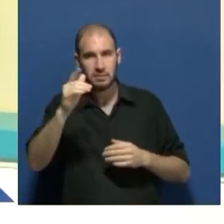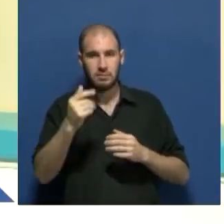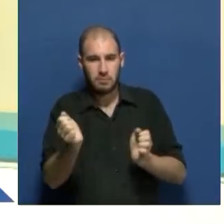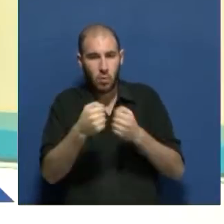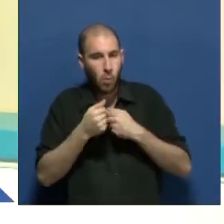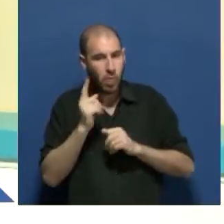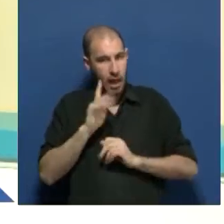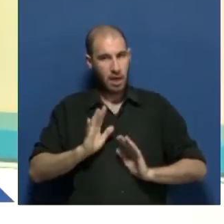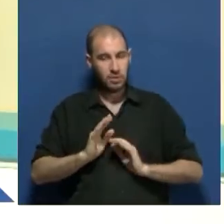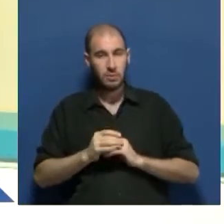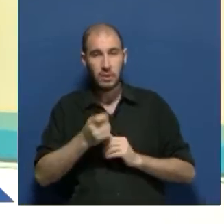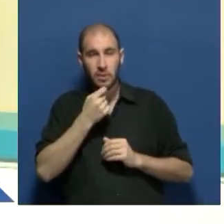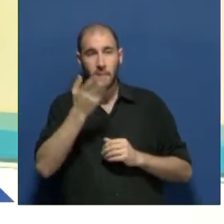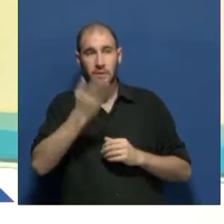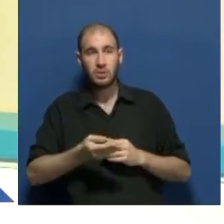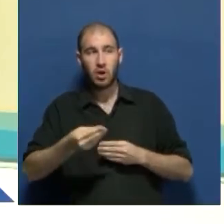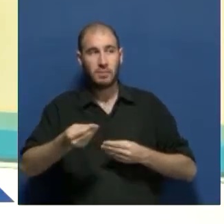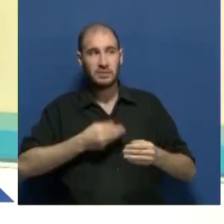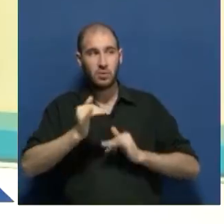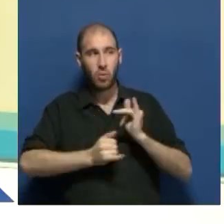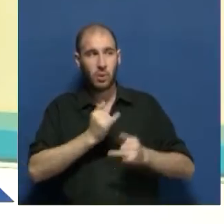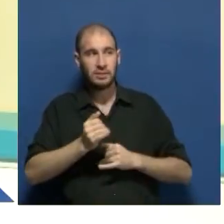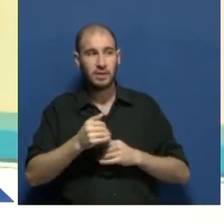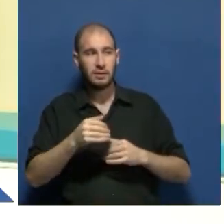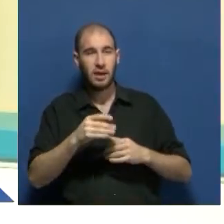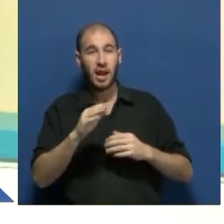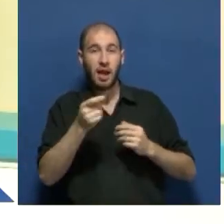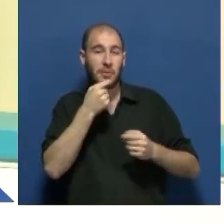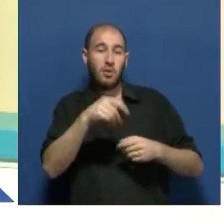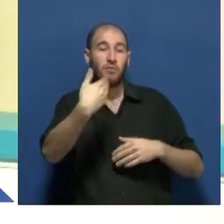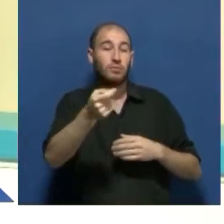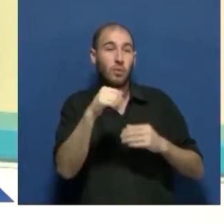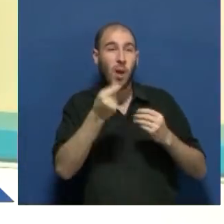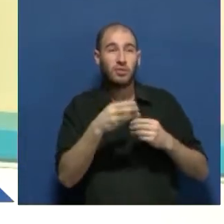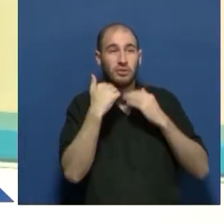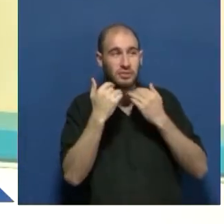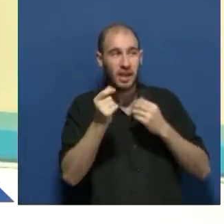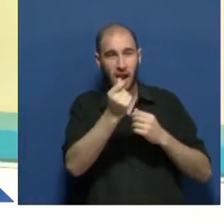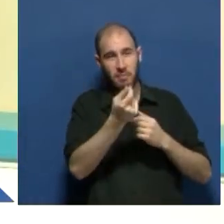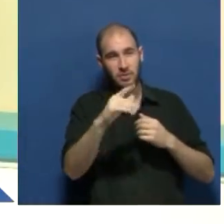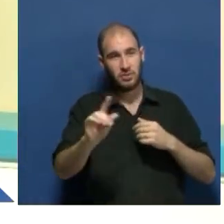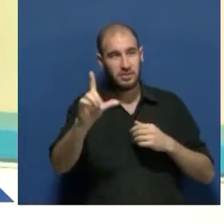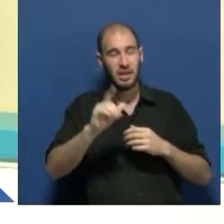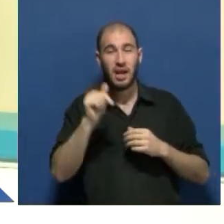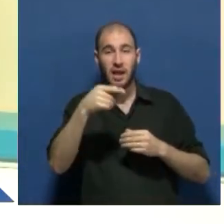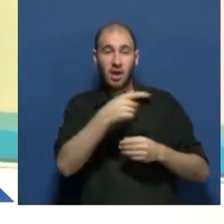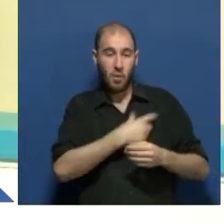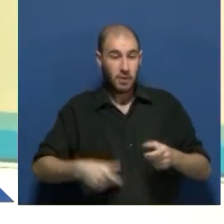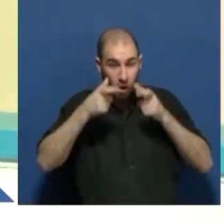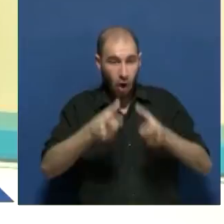Es decir, si el comerciante dice, mire, yo no sé cuánto va a salir este bien más adelante, bueno, aprovecho el aumento. Si el Estado no está para